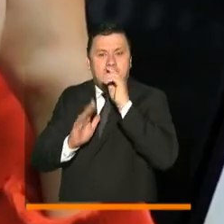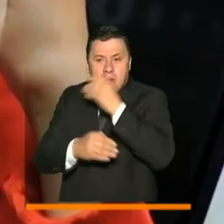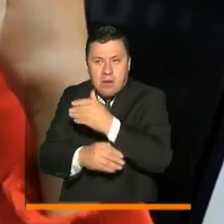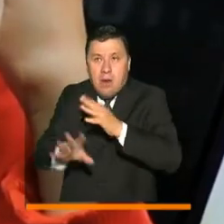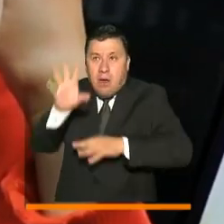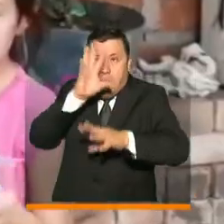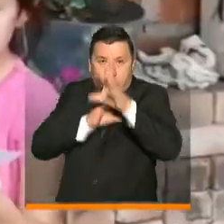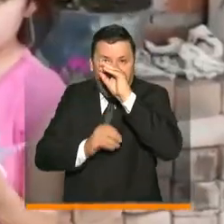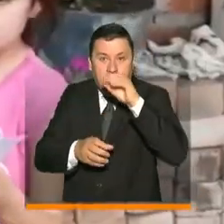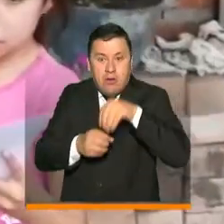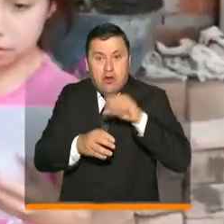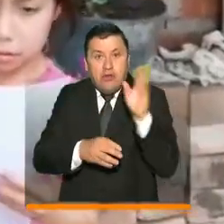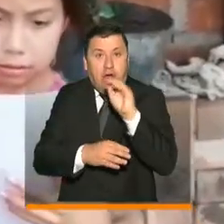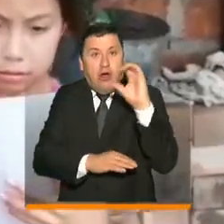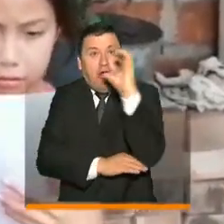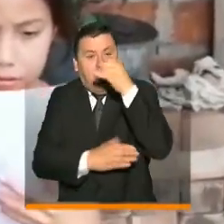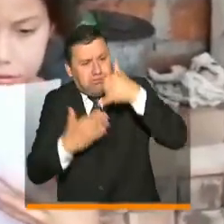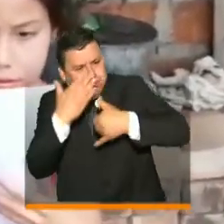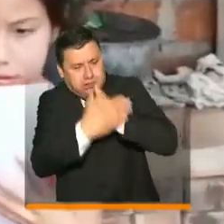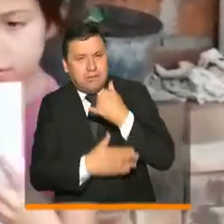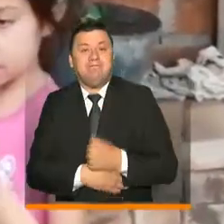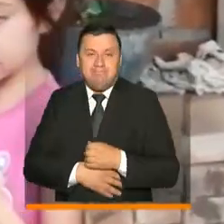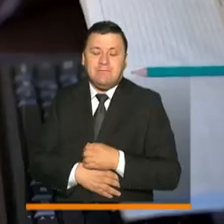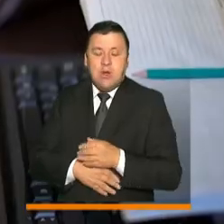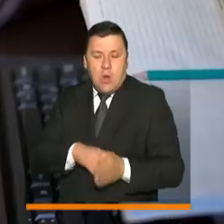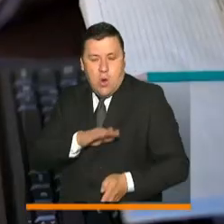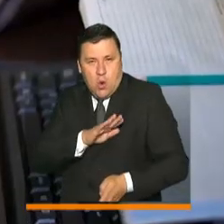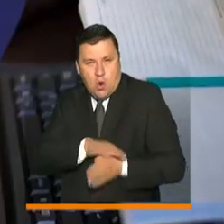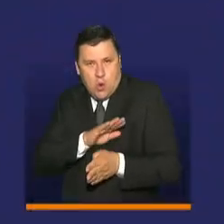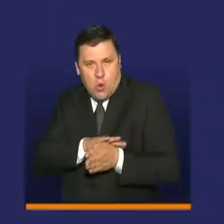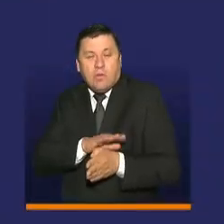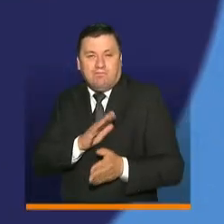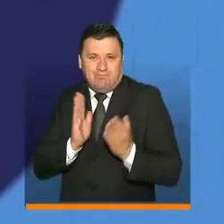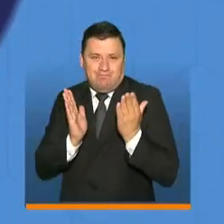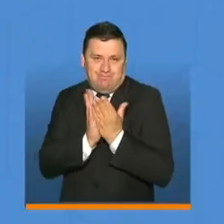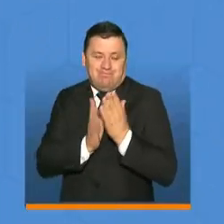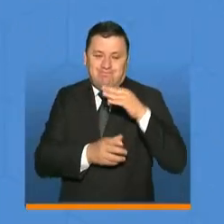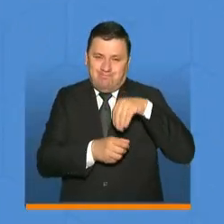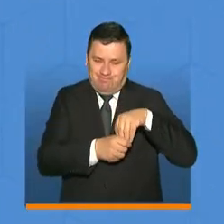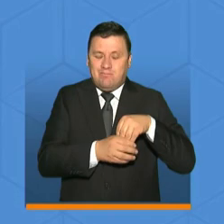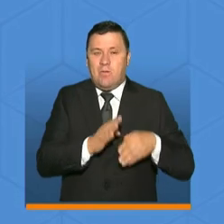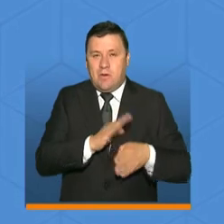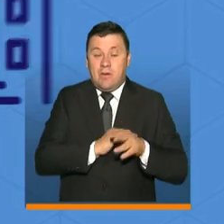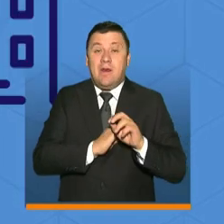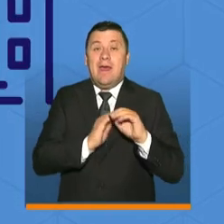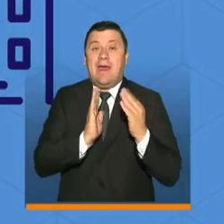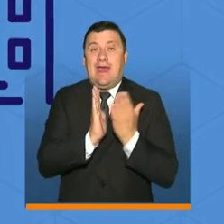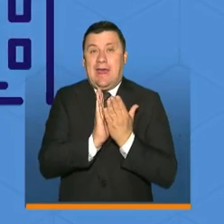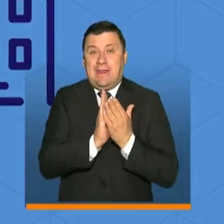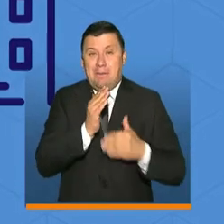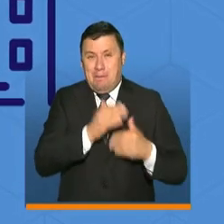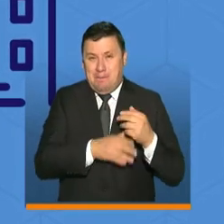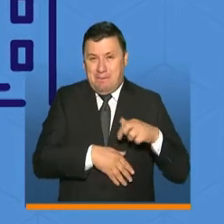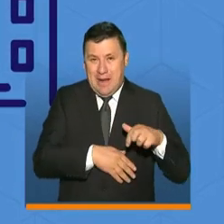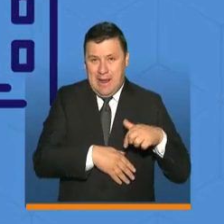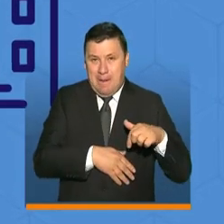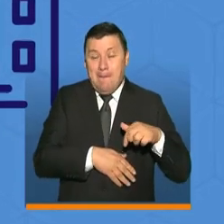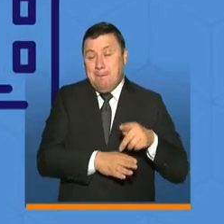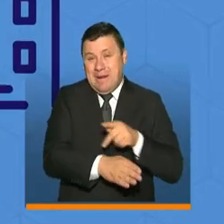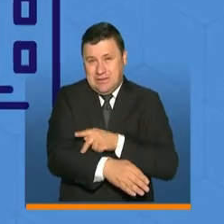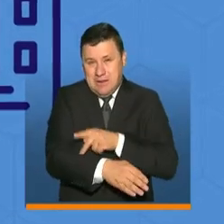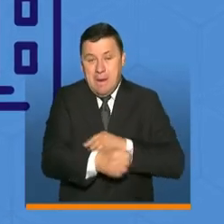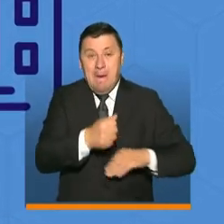y jóvenes en todo el país. Por esto, continúa la modalidad de estudio en casa para los niveles de educación inicial,